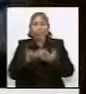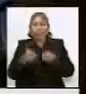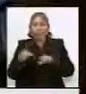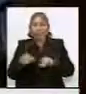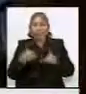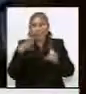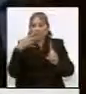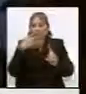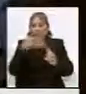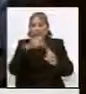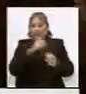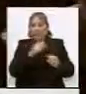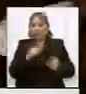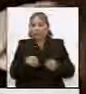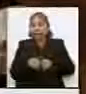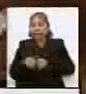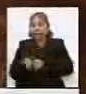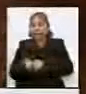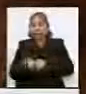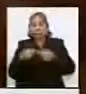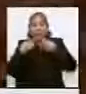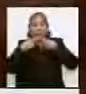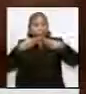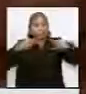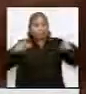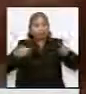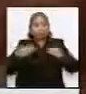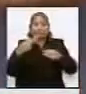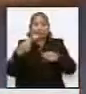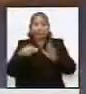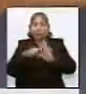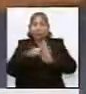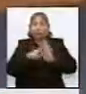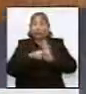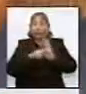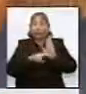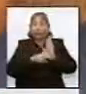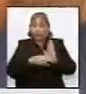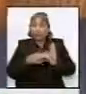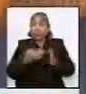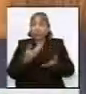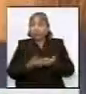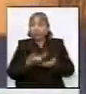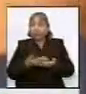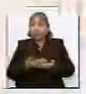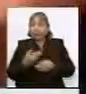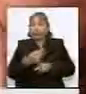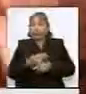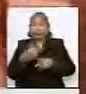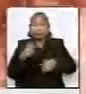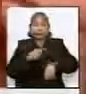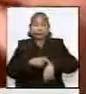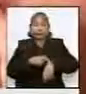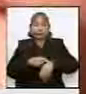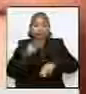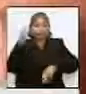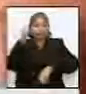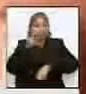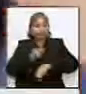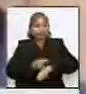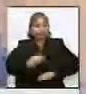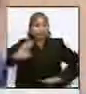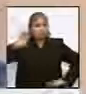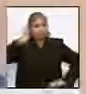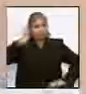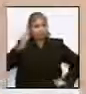acoso. Es importante la difusión de estas normas que servirán de herramientas de defensa para las mujeres en el momento de formular denuncia si